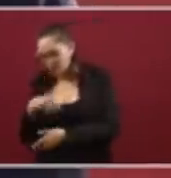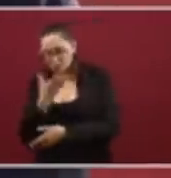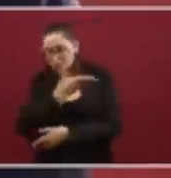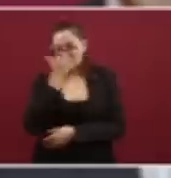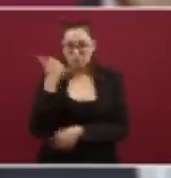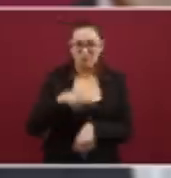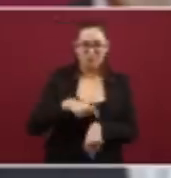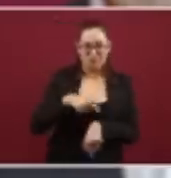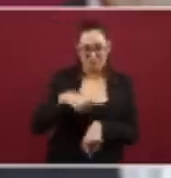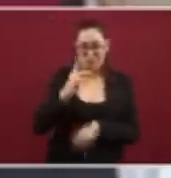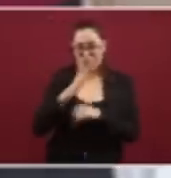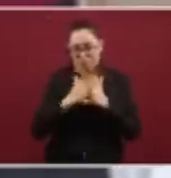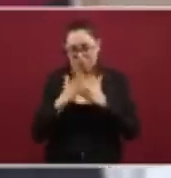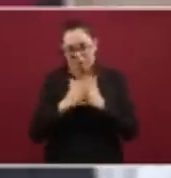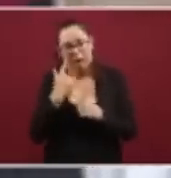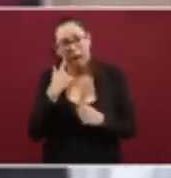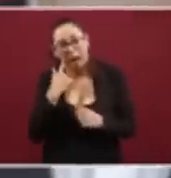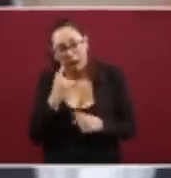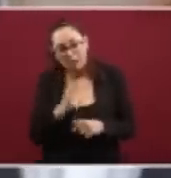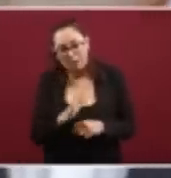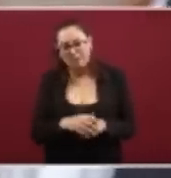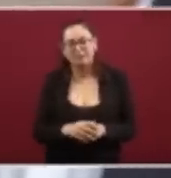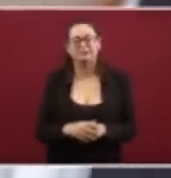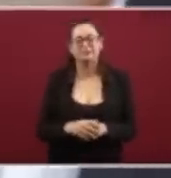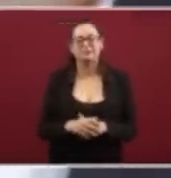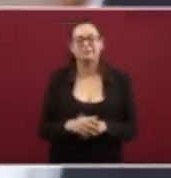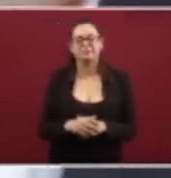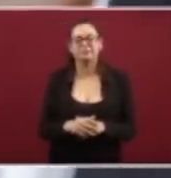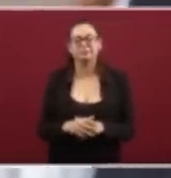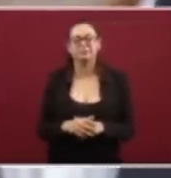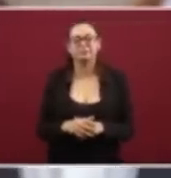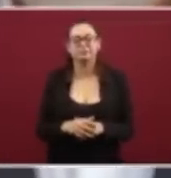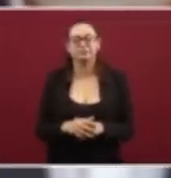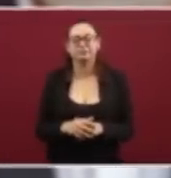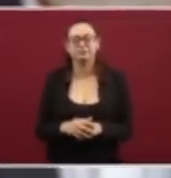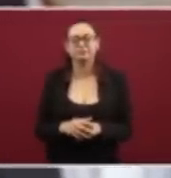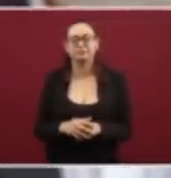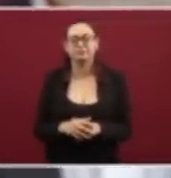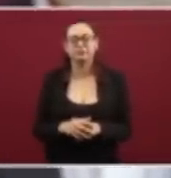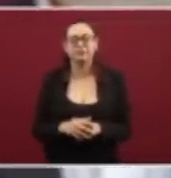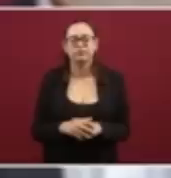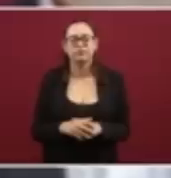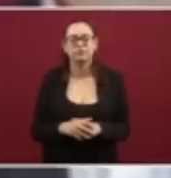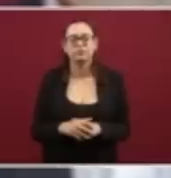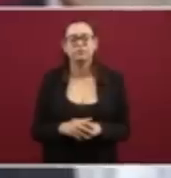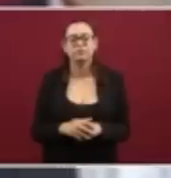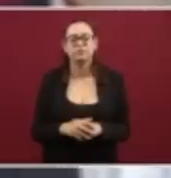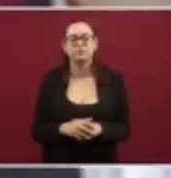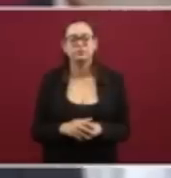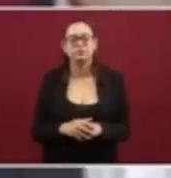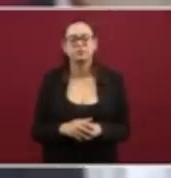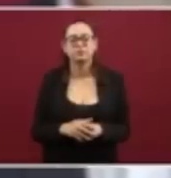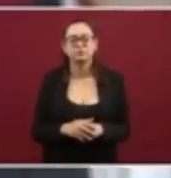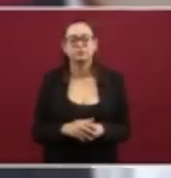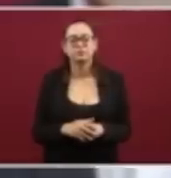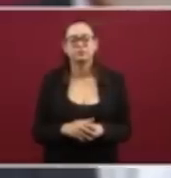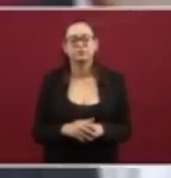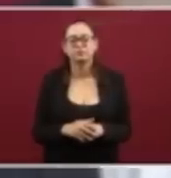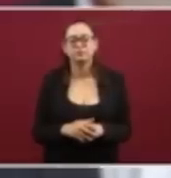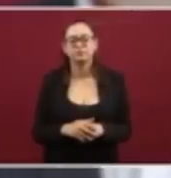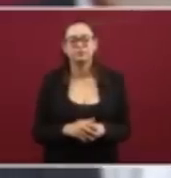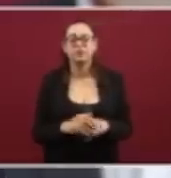a enterar después y terminando la reunión en